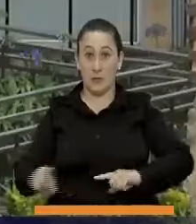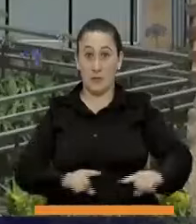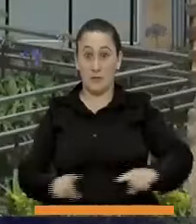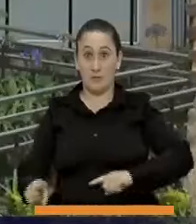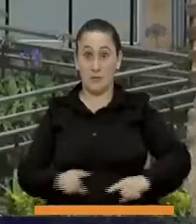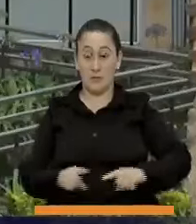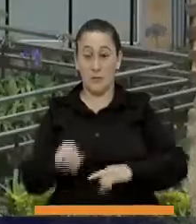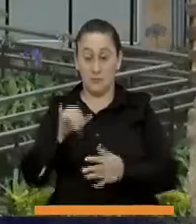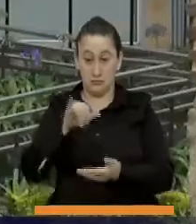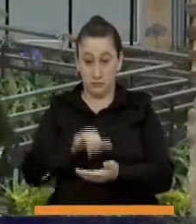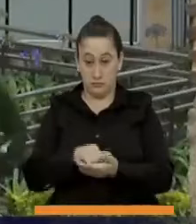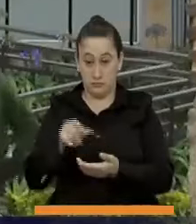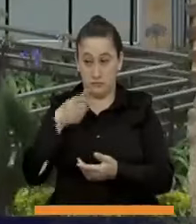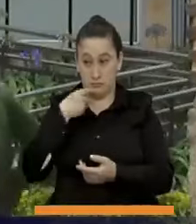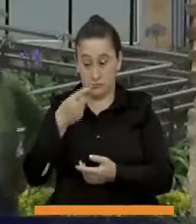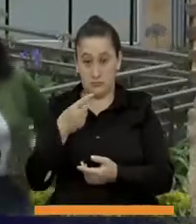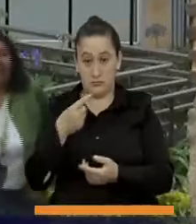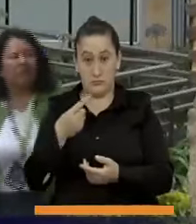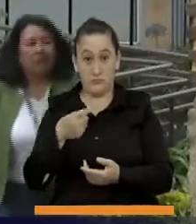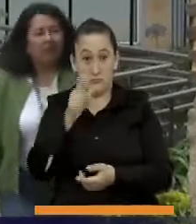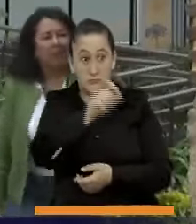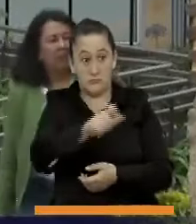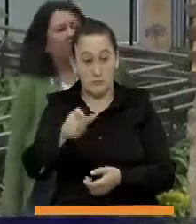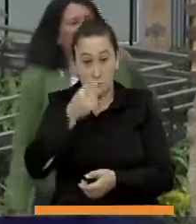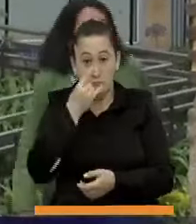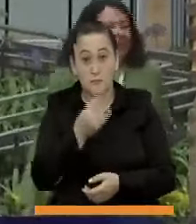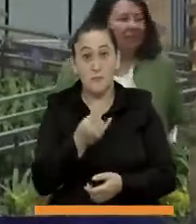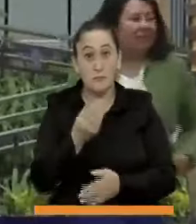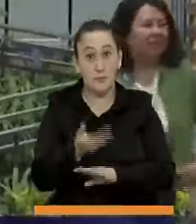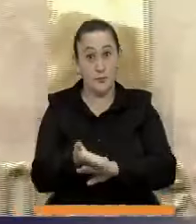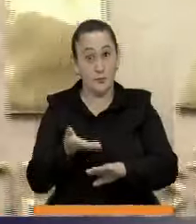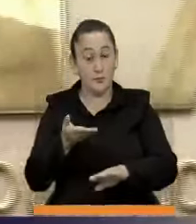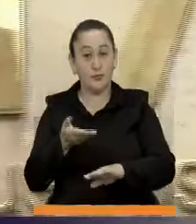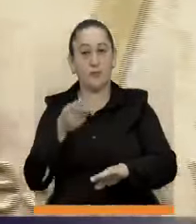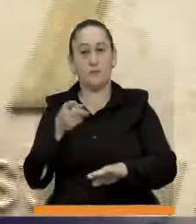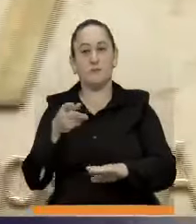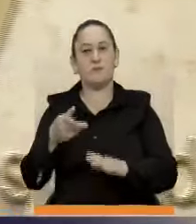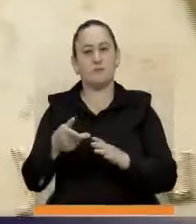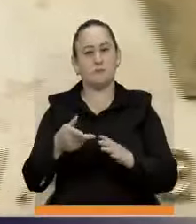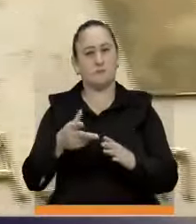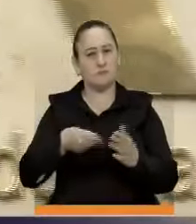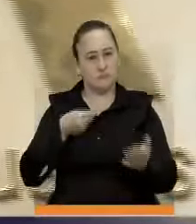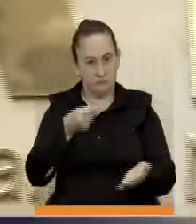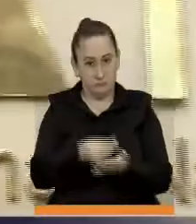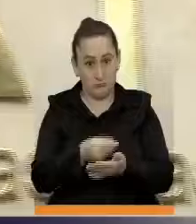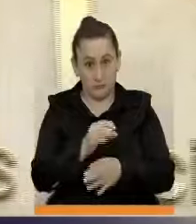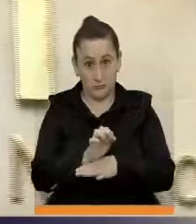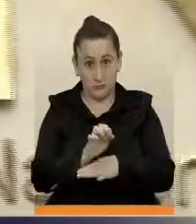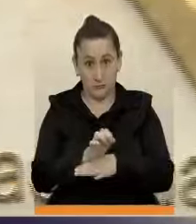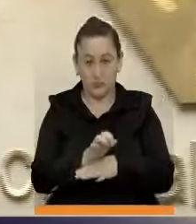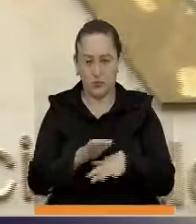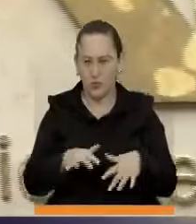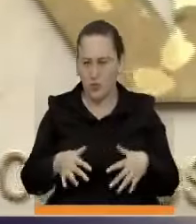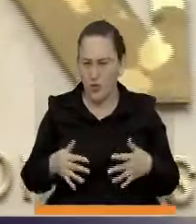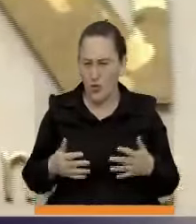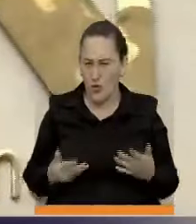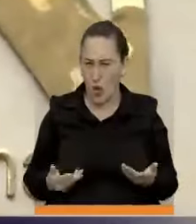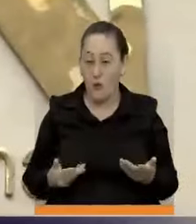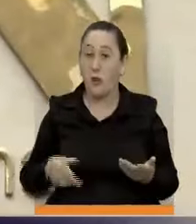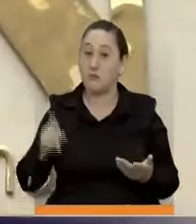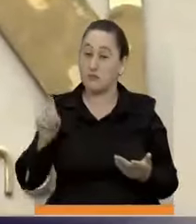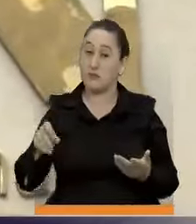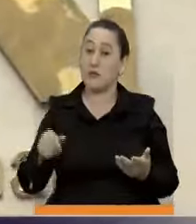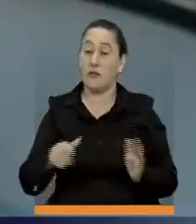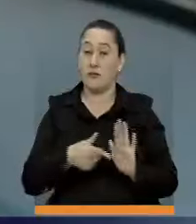tributaria aseguró que para quienes están interesados en solicitar una facilidad de pago con la entidad, vale señalar que deberían presentar